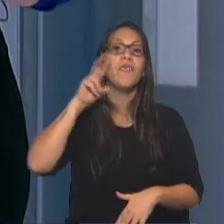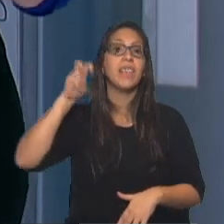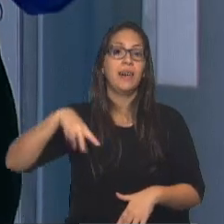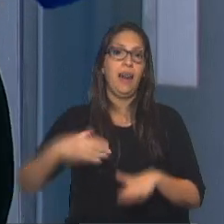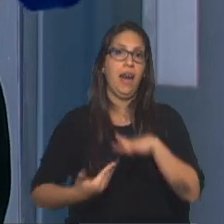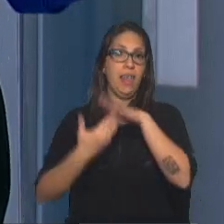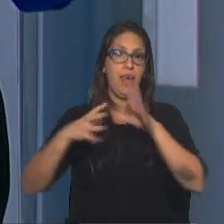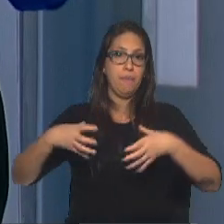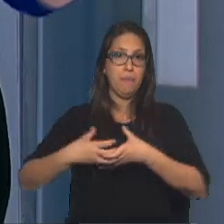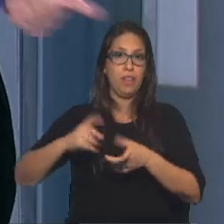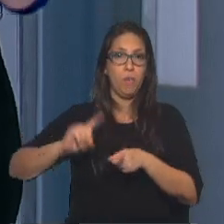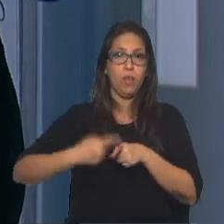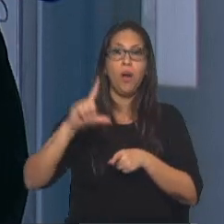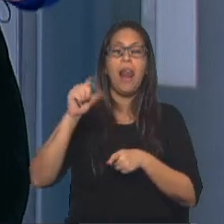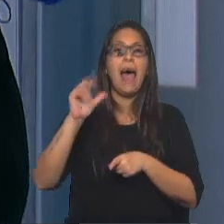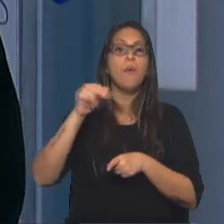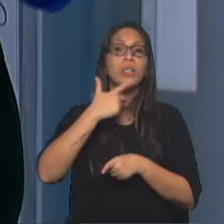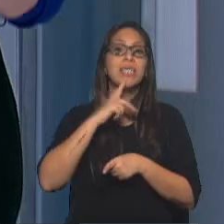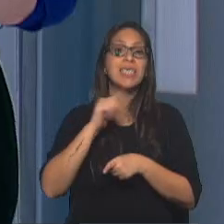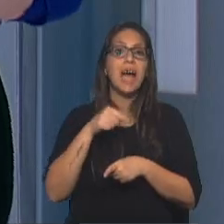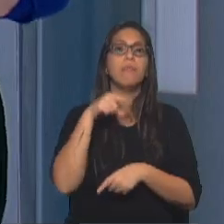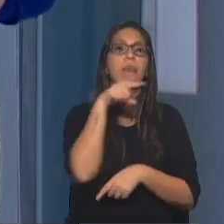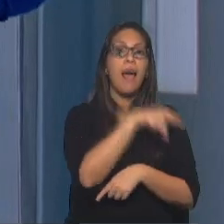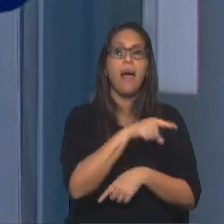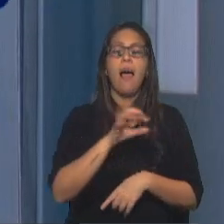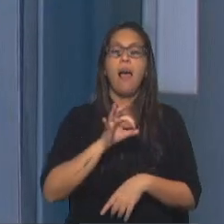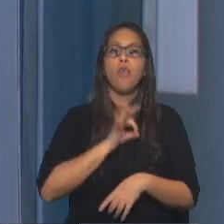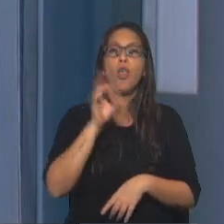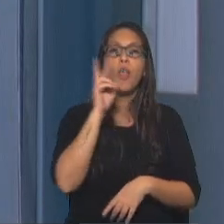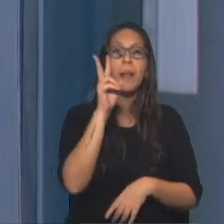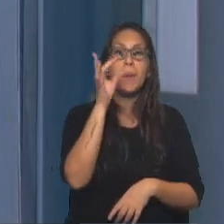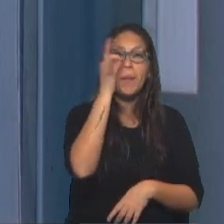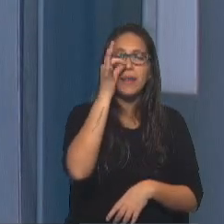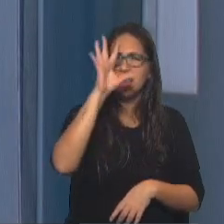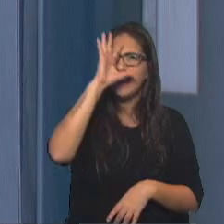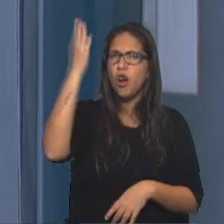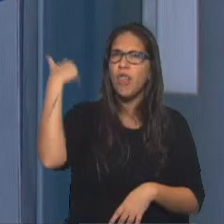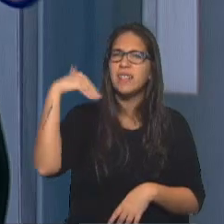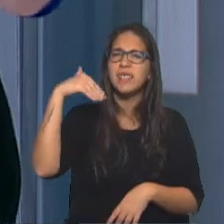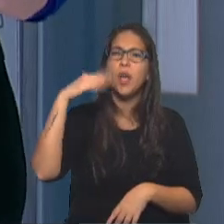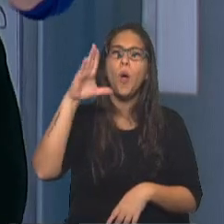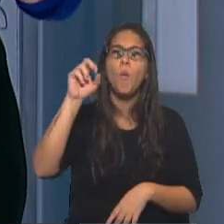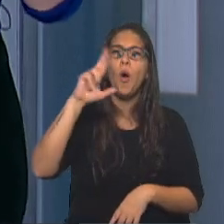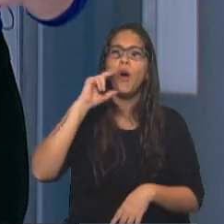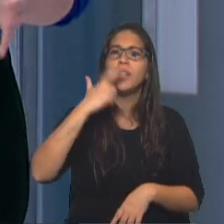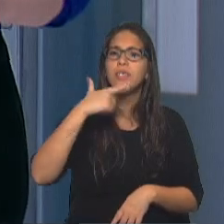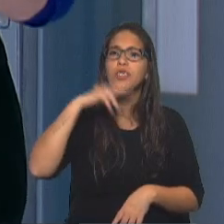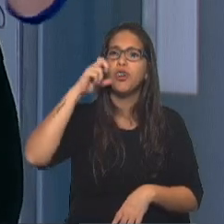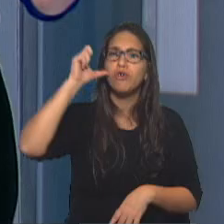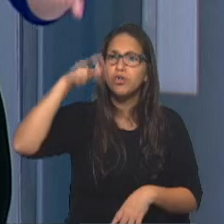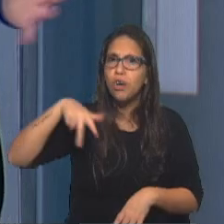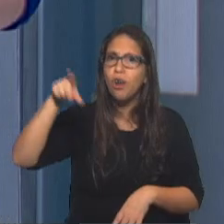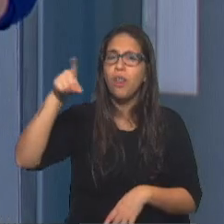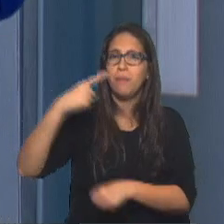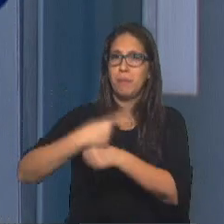Partido Laborista, y él en el 2020, sobre todo cuando, ¿te acordás Boris Johnson que no respetó digamos, lo